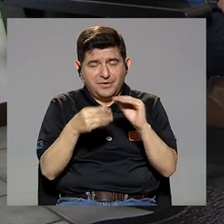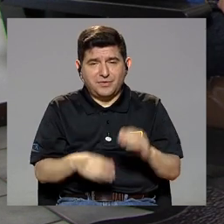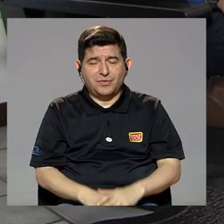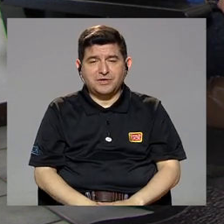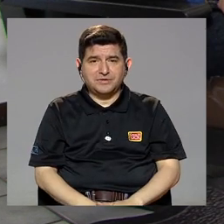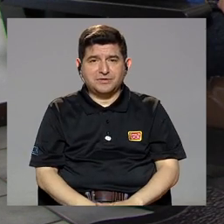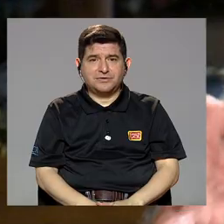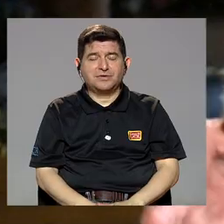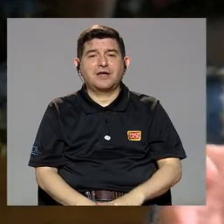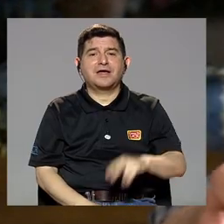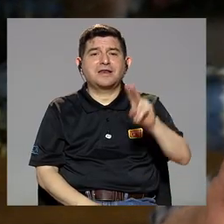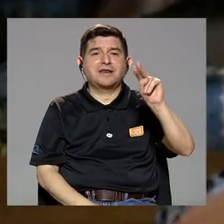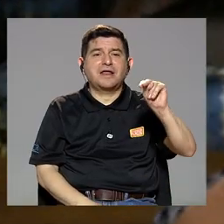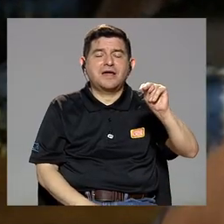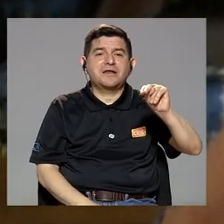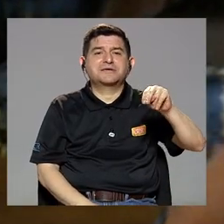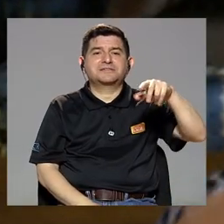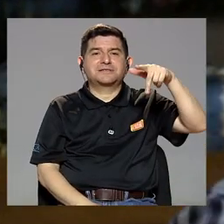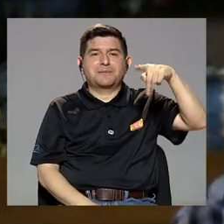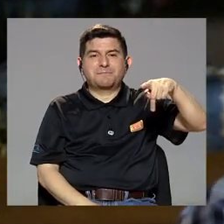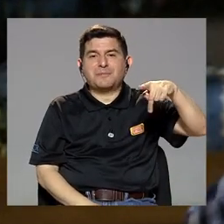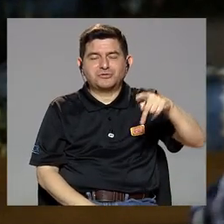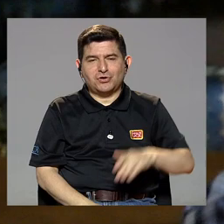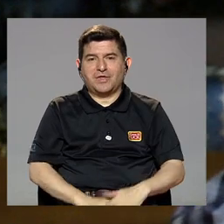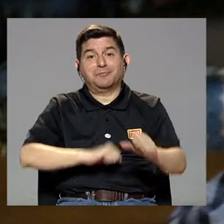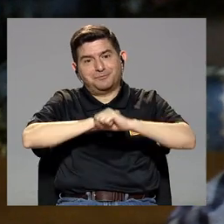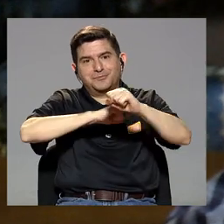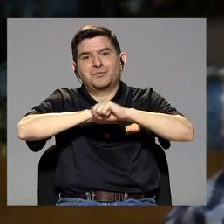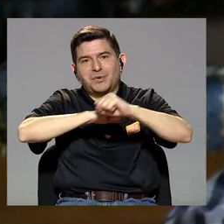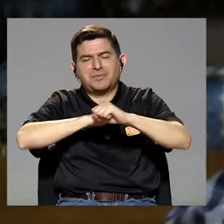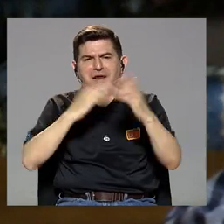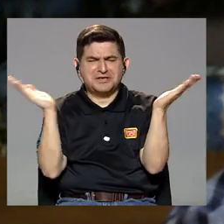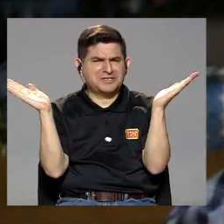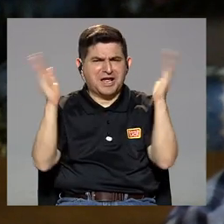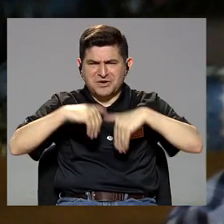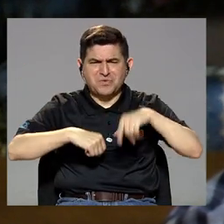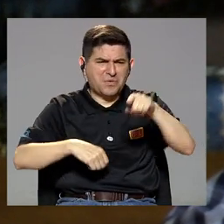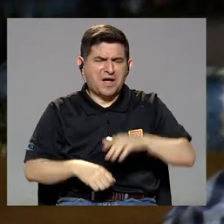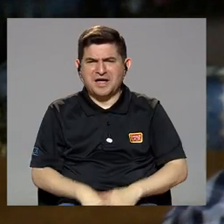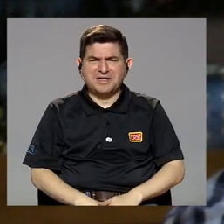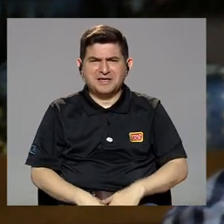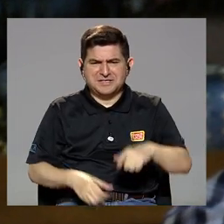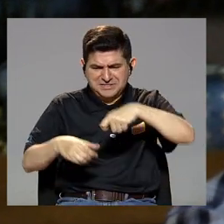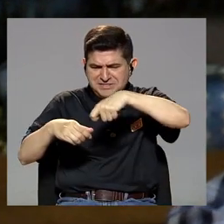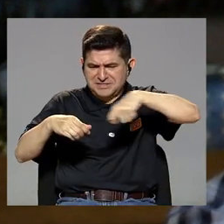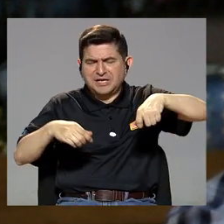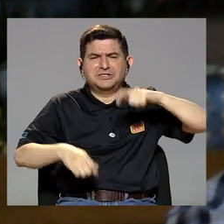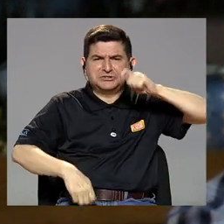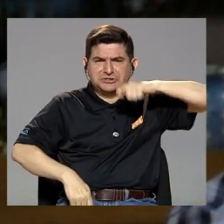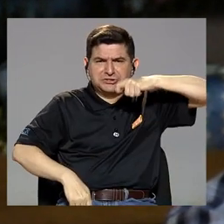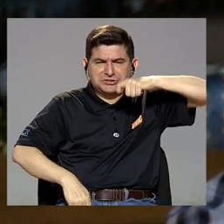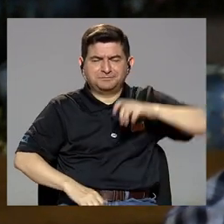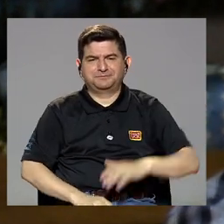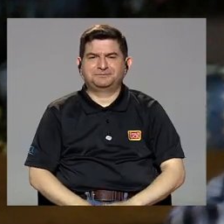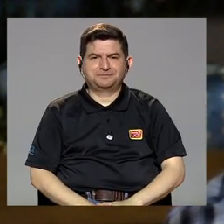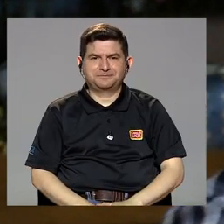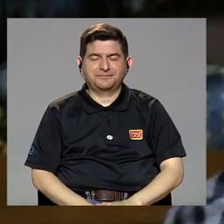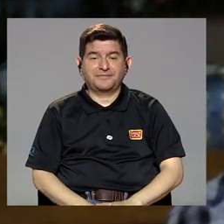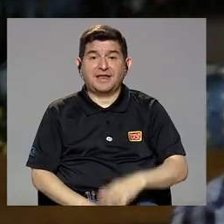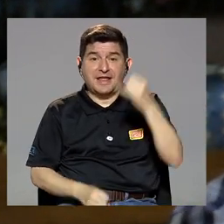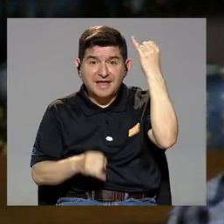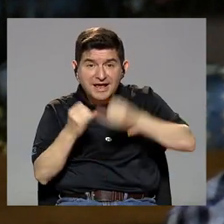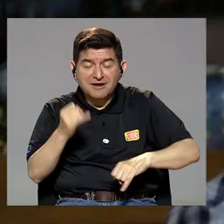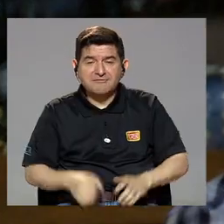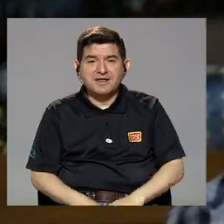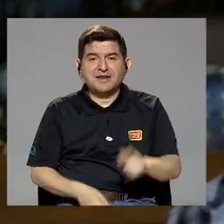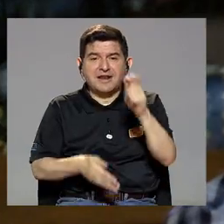nieves pepsodent howard propaganda hoy ya ni existe yo creo la pasta de dientes desde y terminada con la